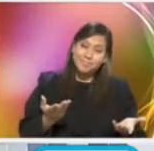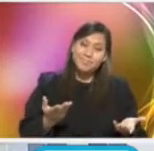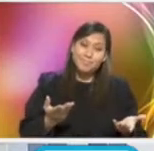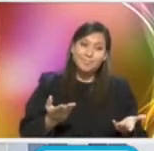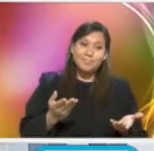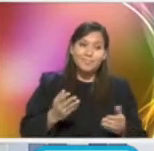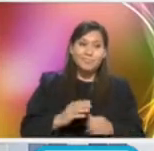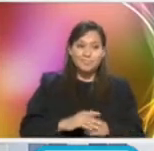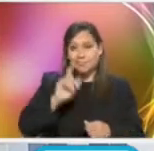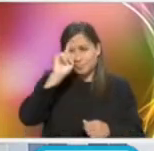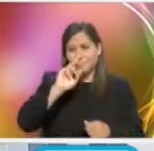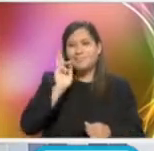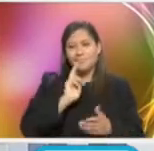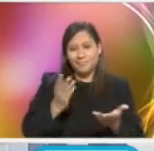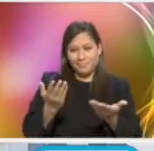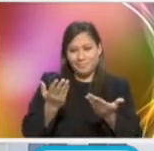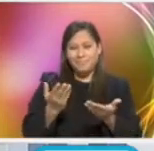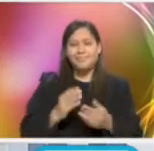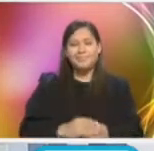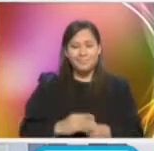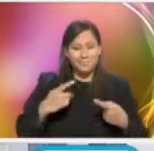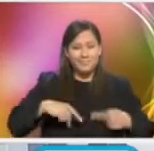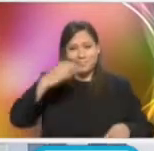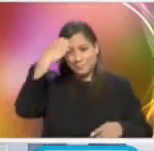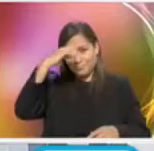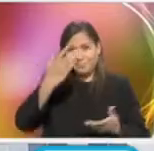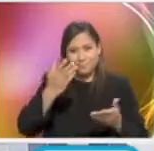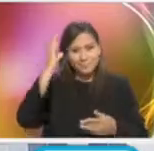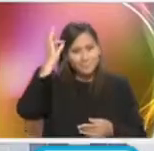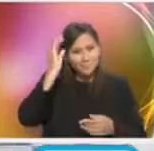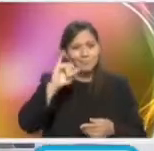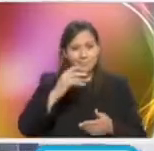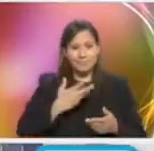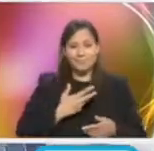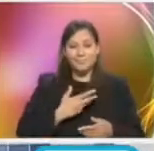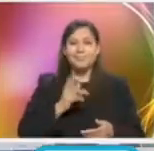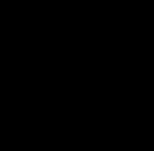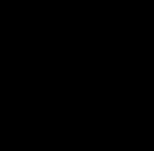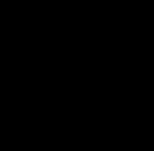para eso Que te tenemos pasen los tips ahorita. gente Lo grabamos. que sí tiene cabello. ¡Vámonos!